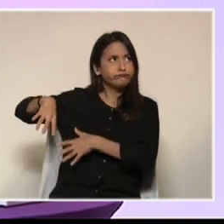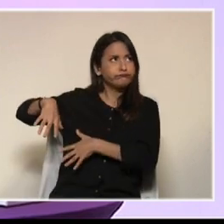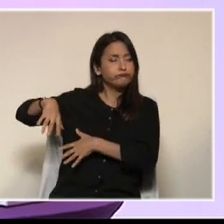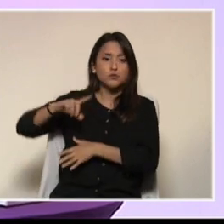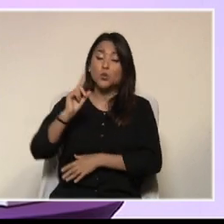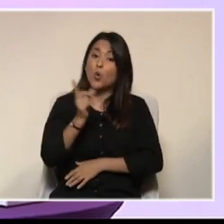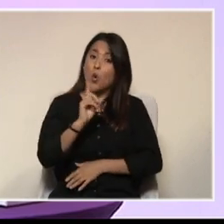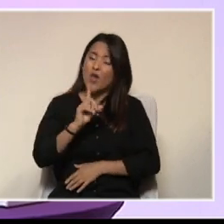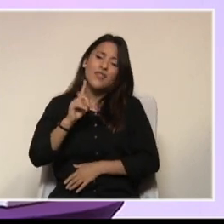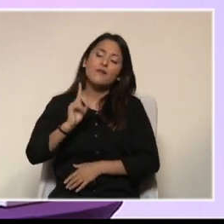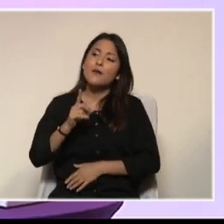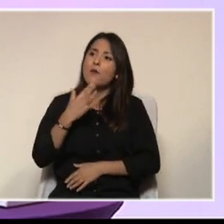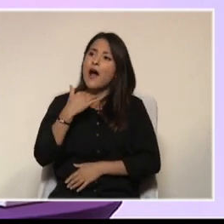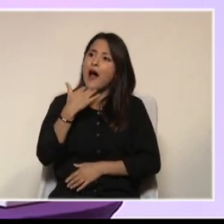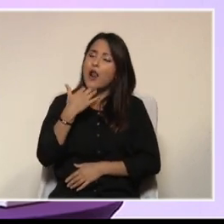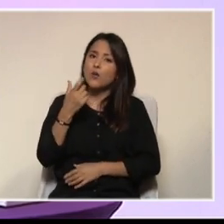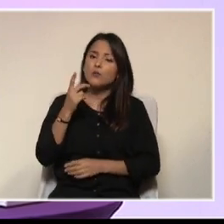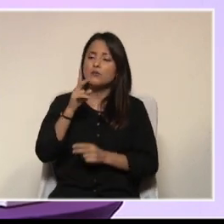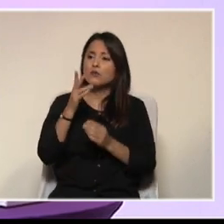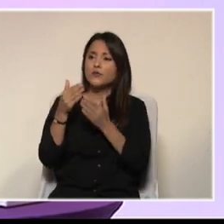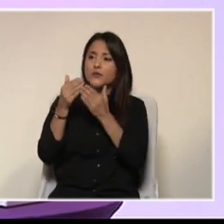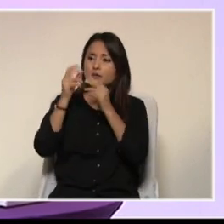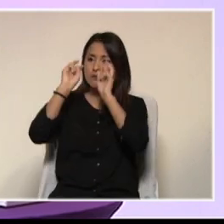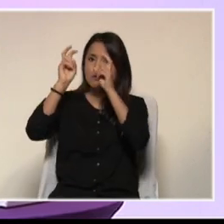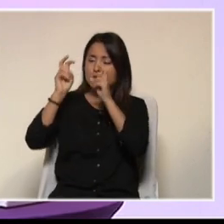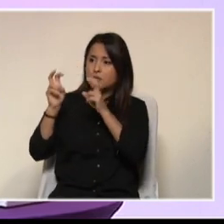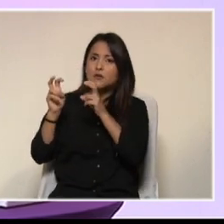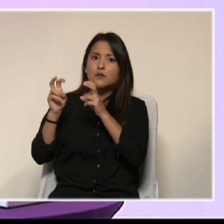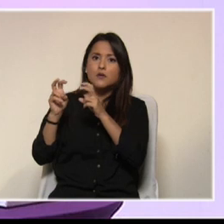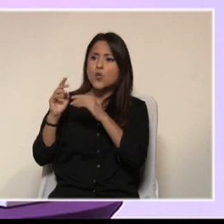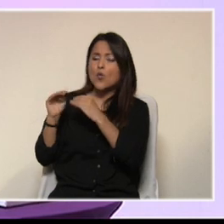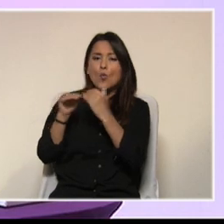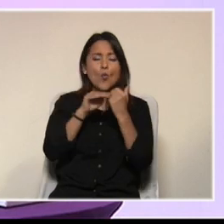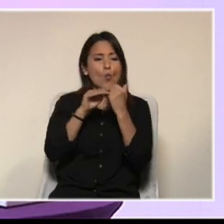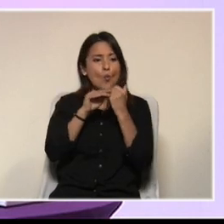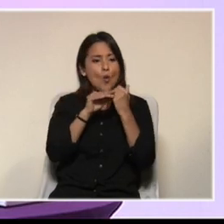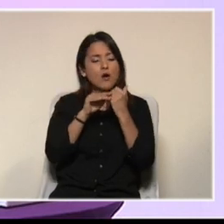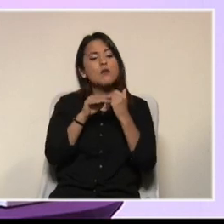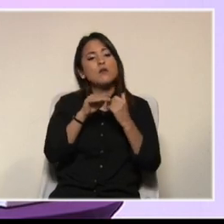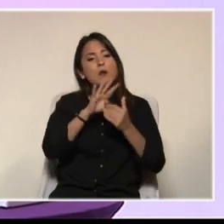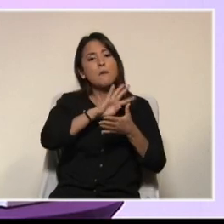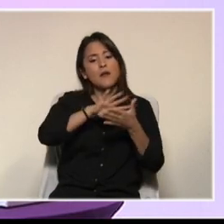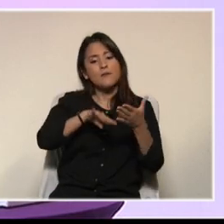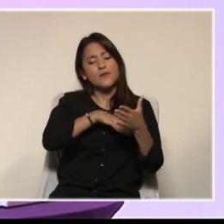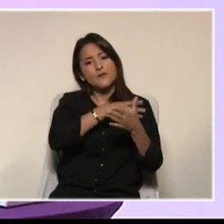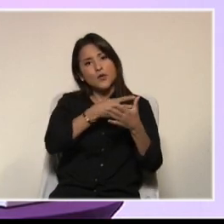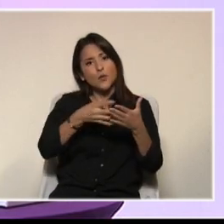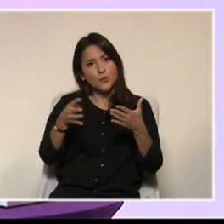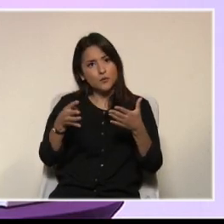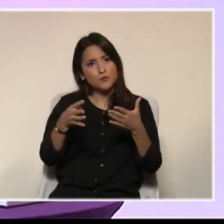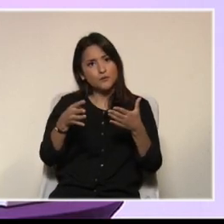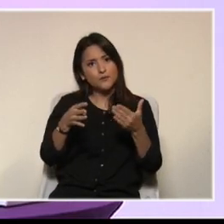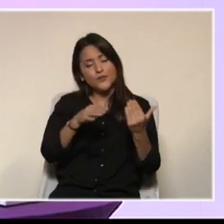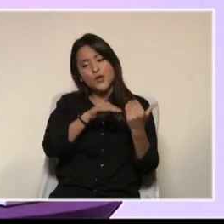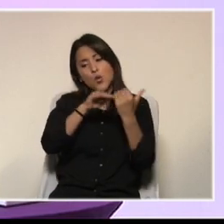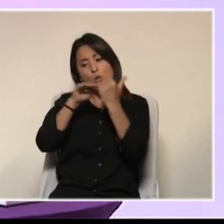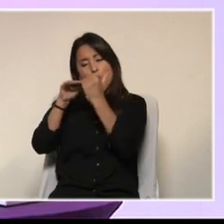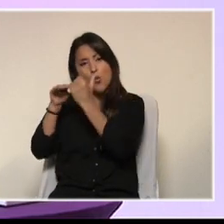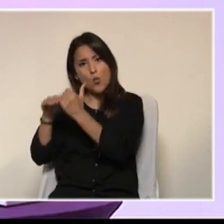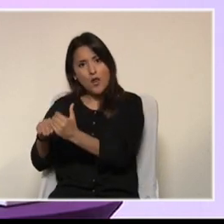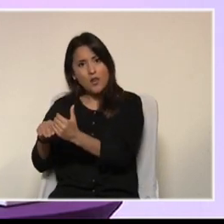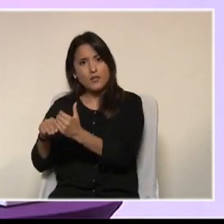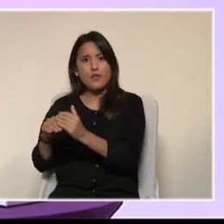a ver los estudiantes integrados van a ser los mismos contenidos planificados para todos en el nivel de educación media. Y